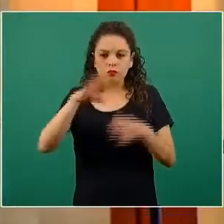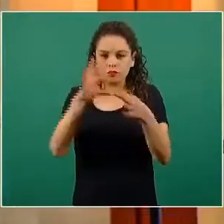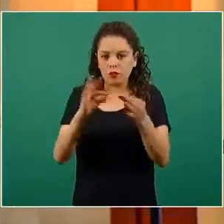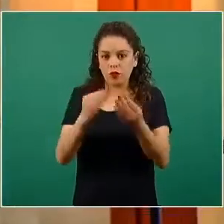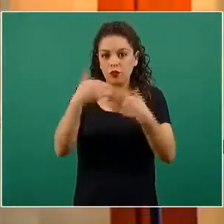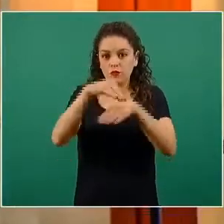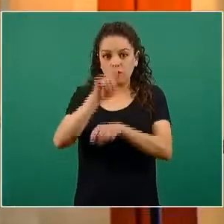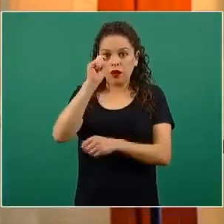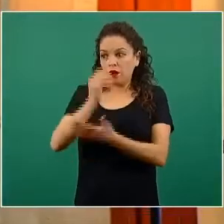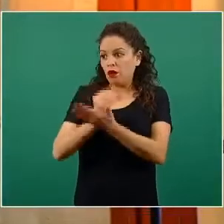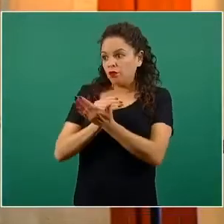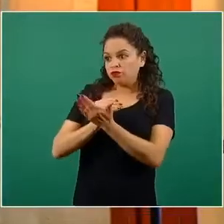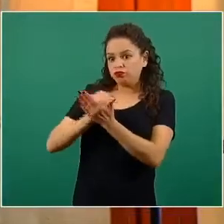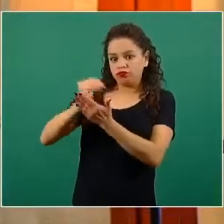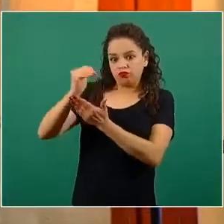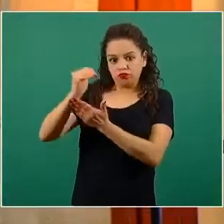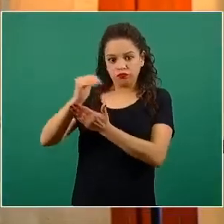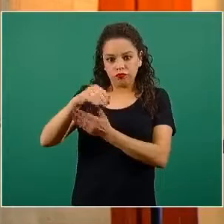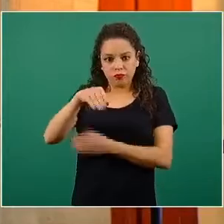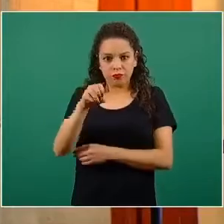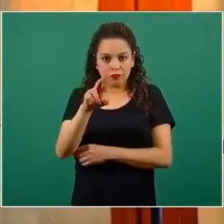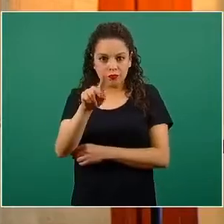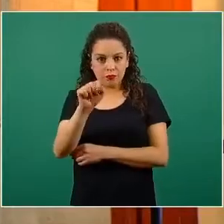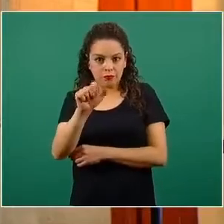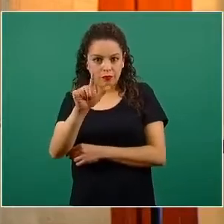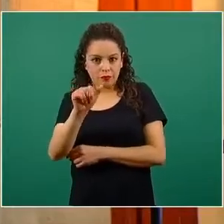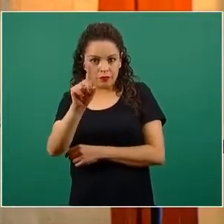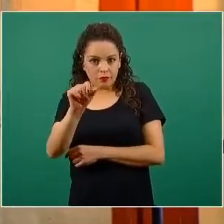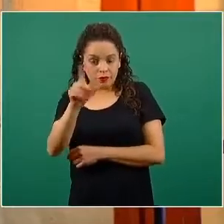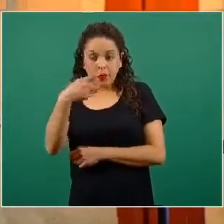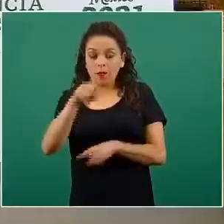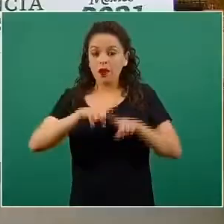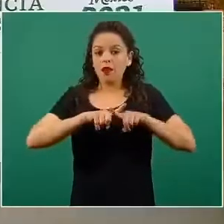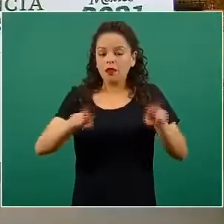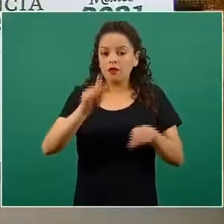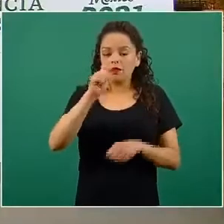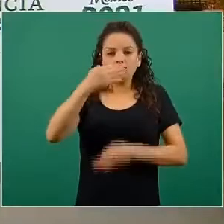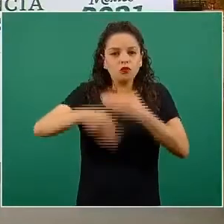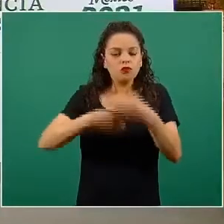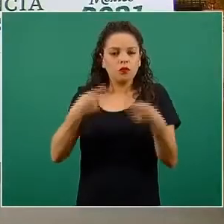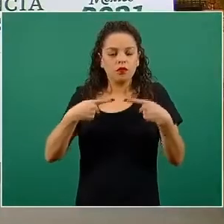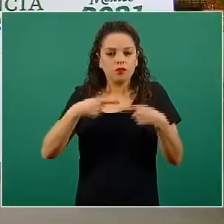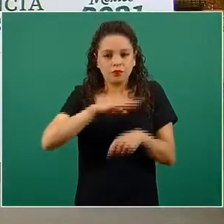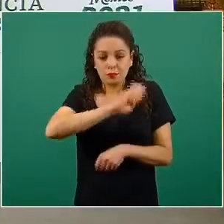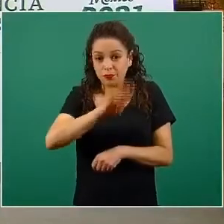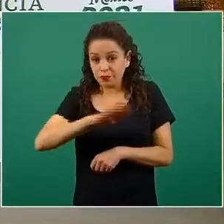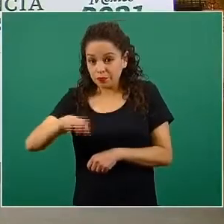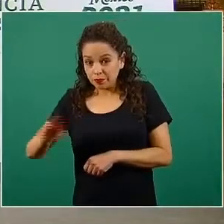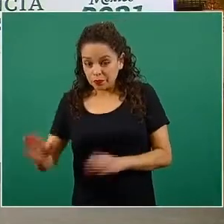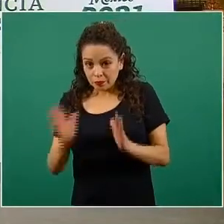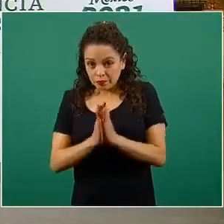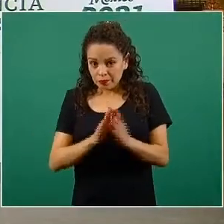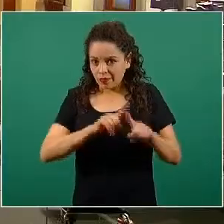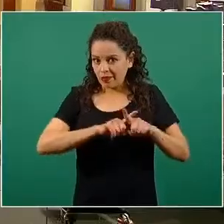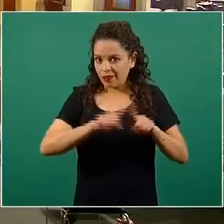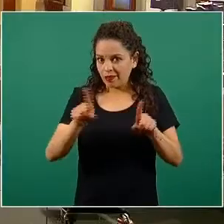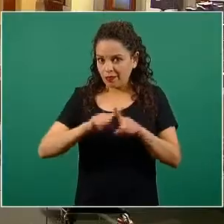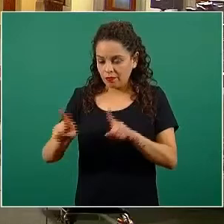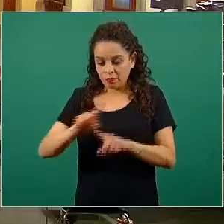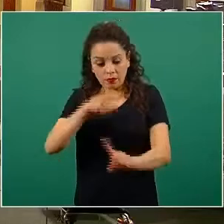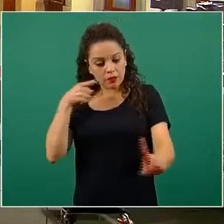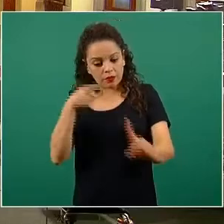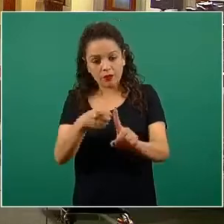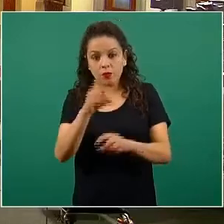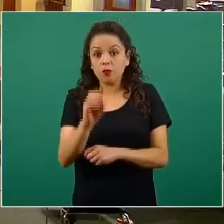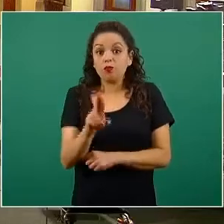mortalidad, una cosa es hablar sobre el exceso de todas las muertes, pero también decir, bueno, este exceso si es directamente asociado